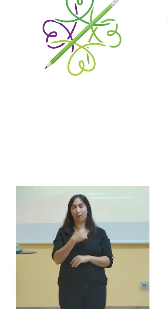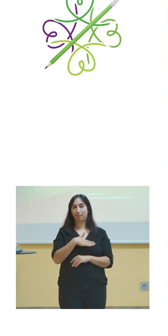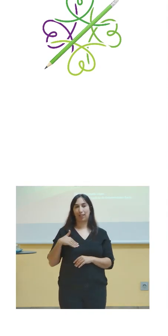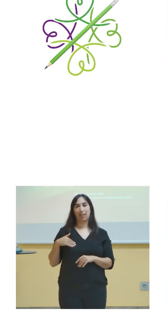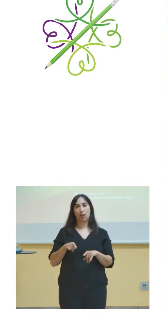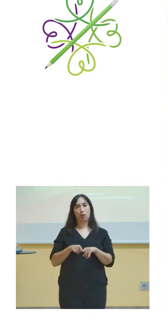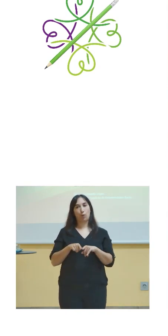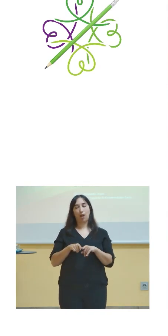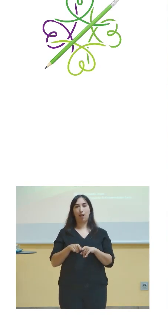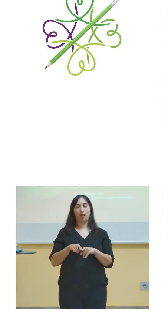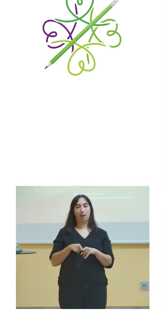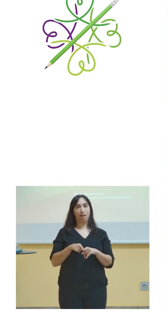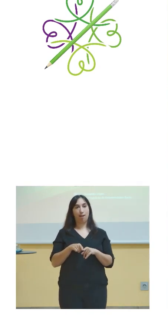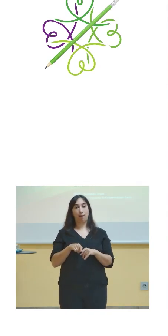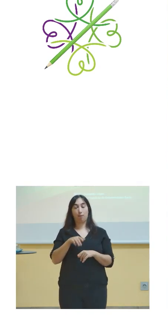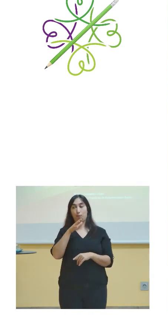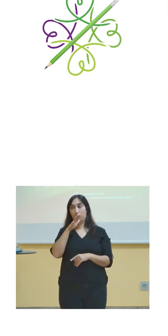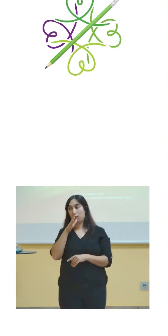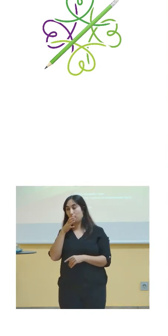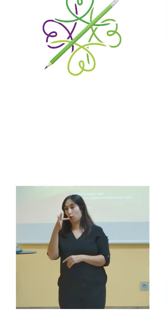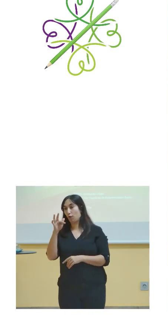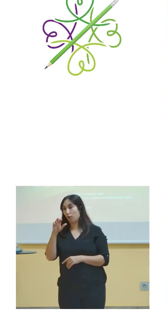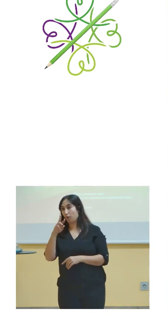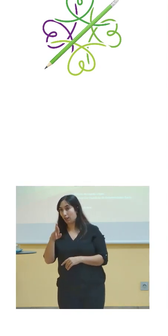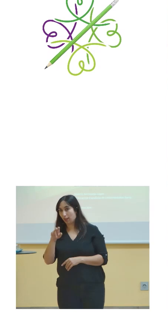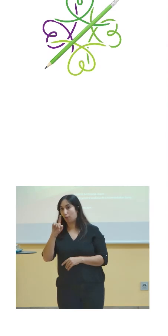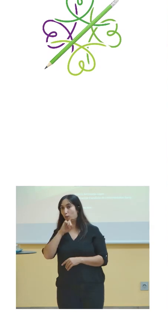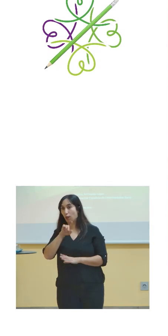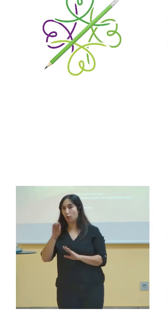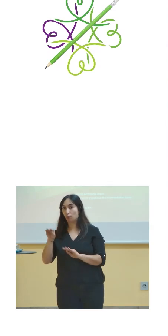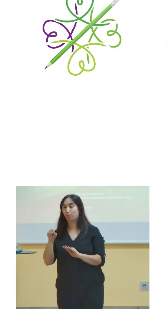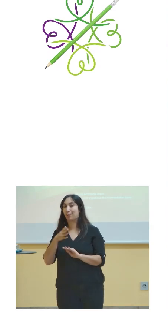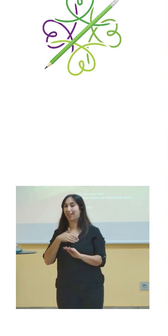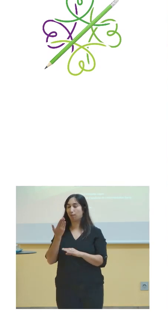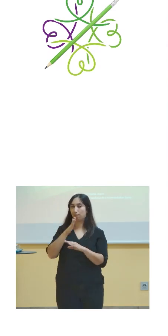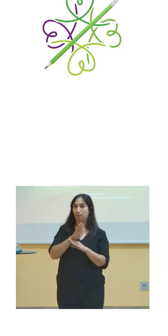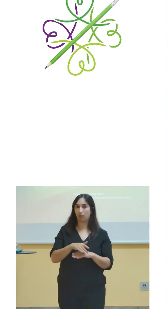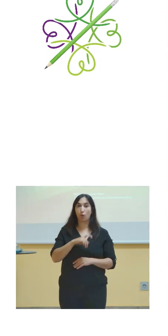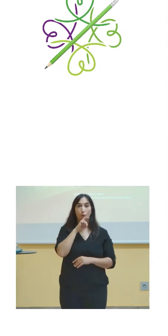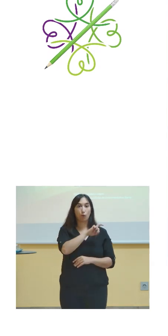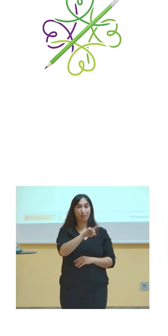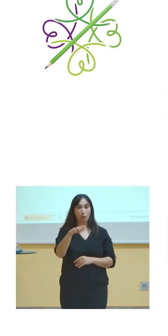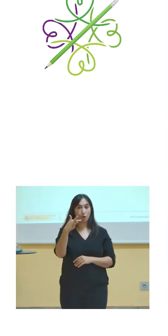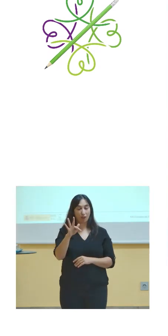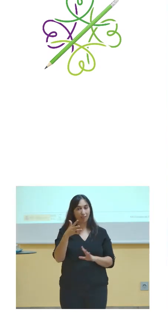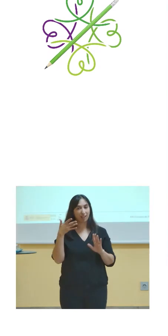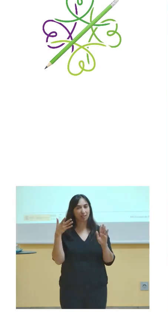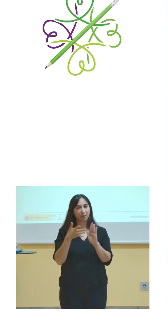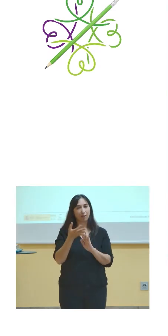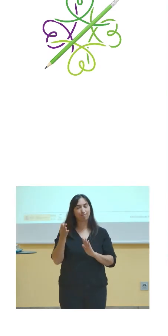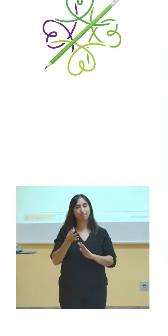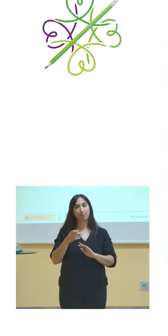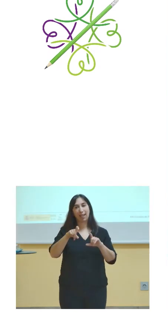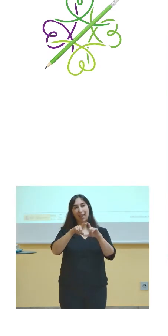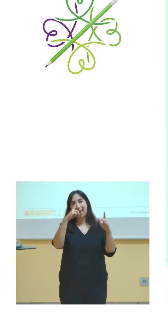quiero, y desde FEDER y su fundación, es lo que queremos incidir. Fundación FEDER es, digamos, esa